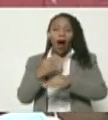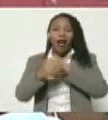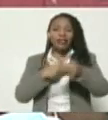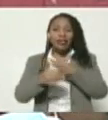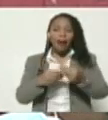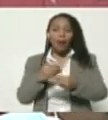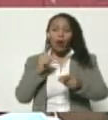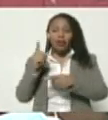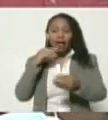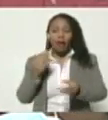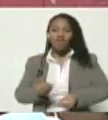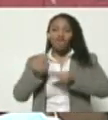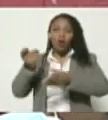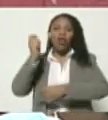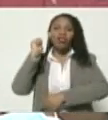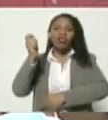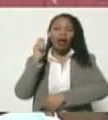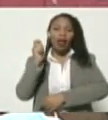le dieron esta tarea,